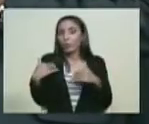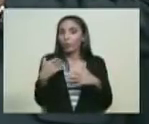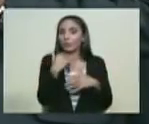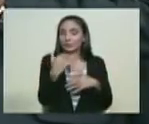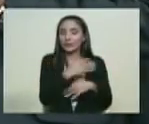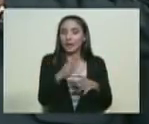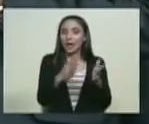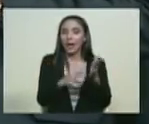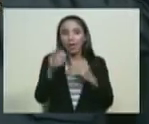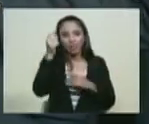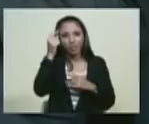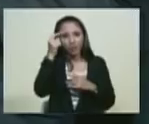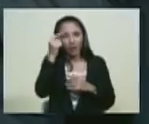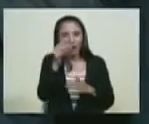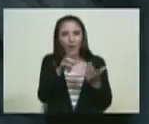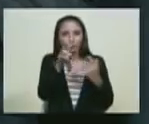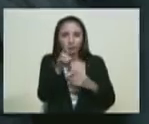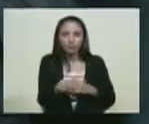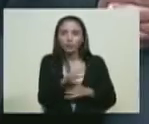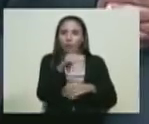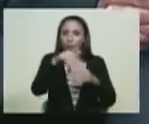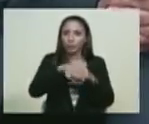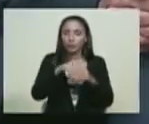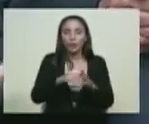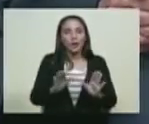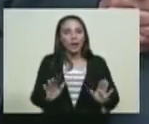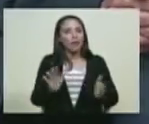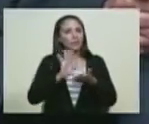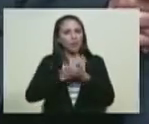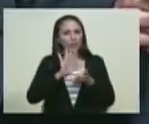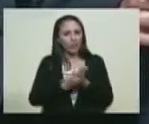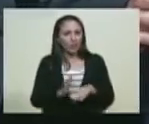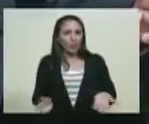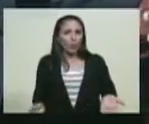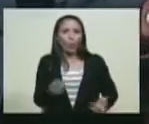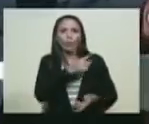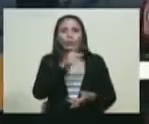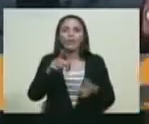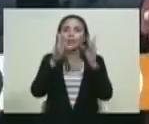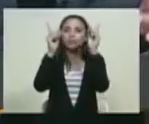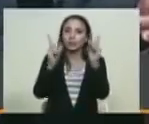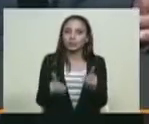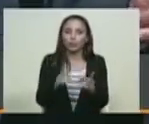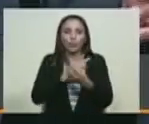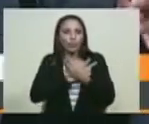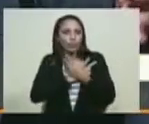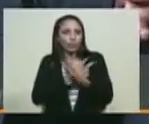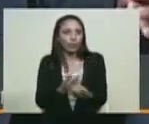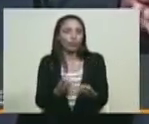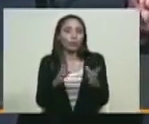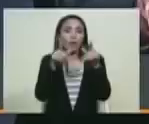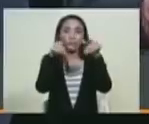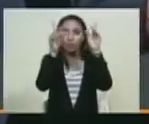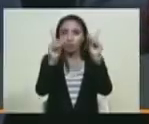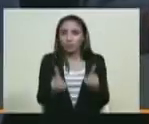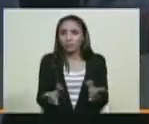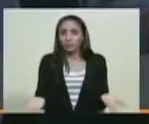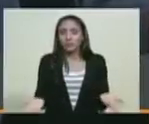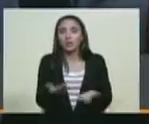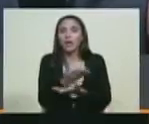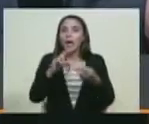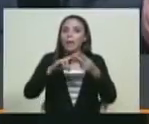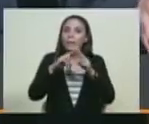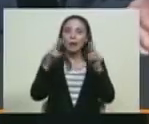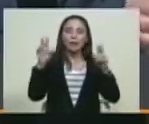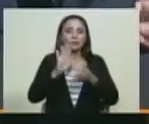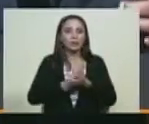de Venezuela puede estar tranquilo que la voluntad, que su voluntad, que será expresada a través del voto pacífico y